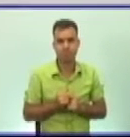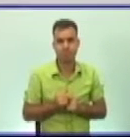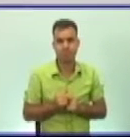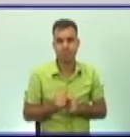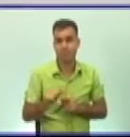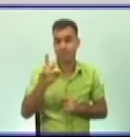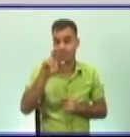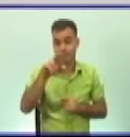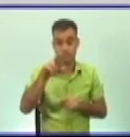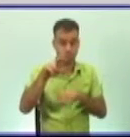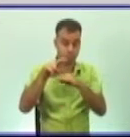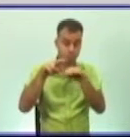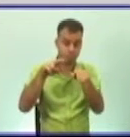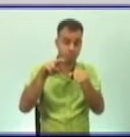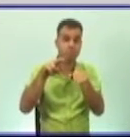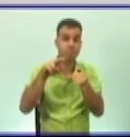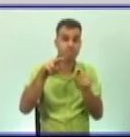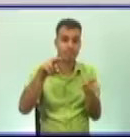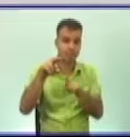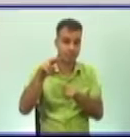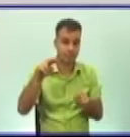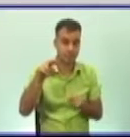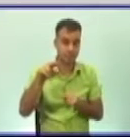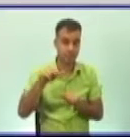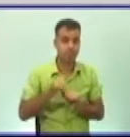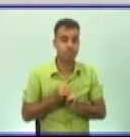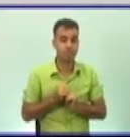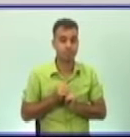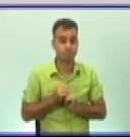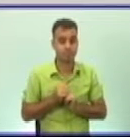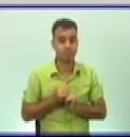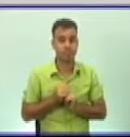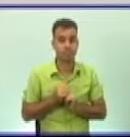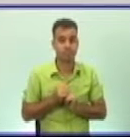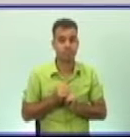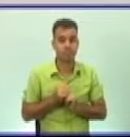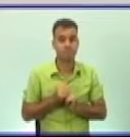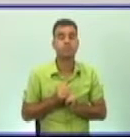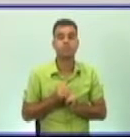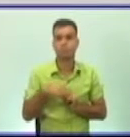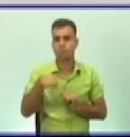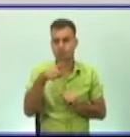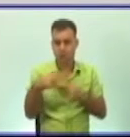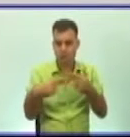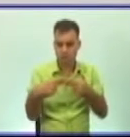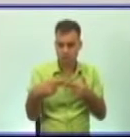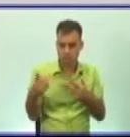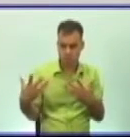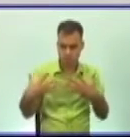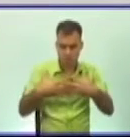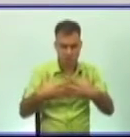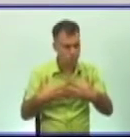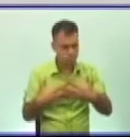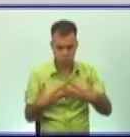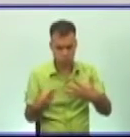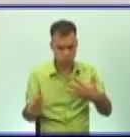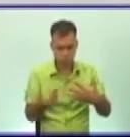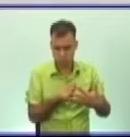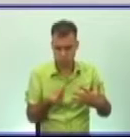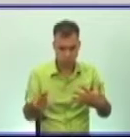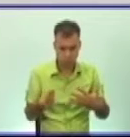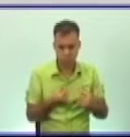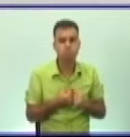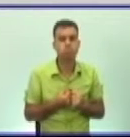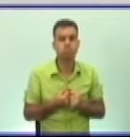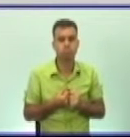la impedancia, ¿verdad? Y aquí hay algo importante, cuando usted establece esta relación, que sería